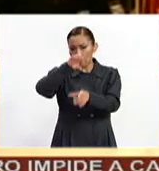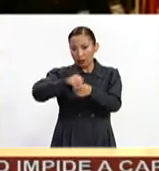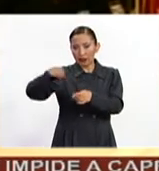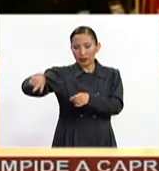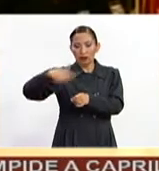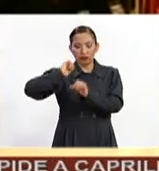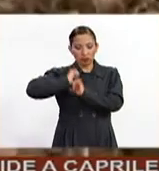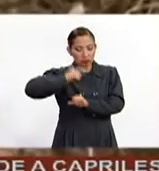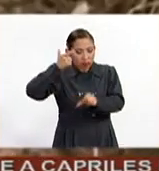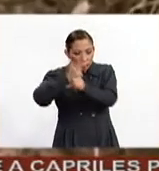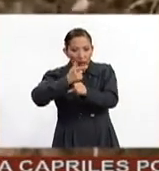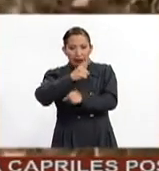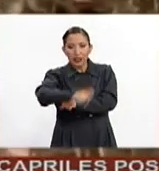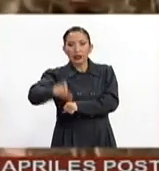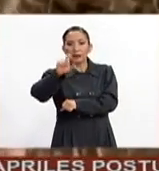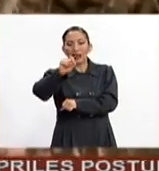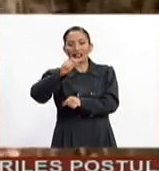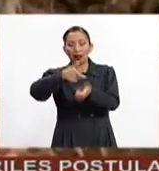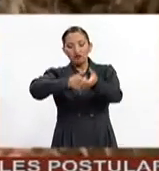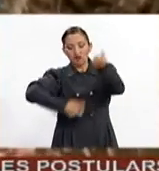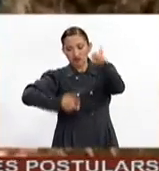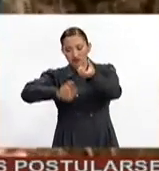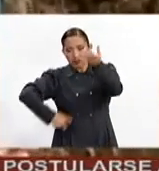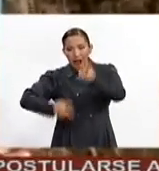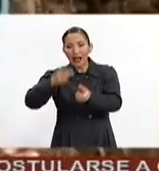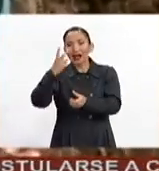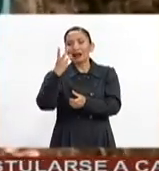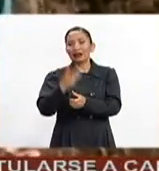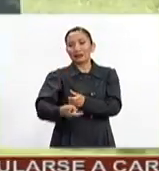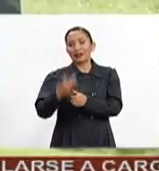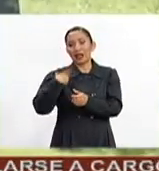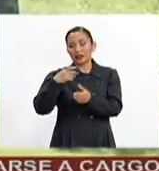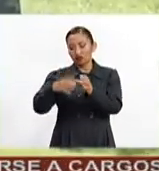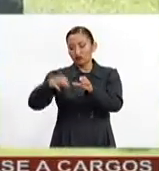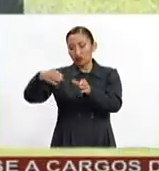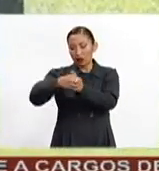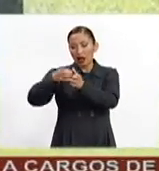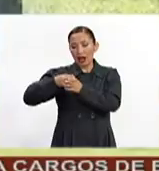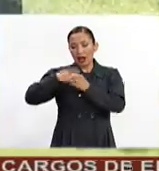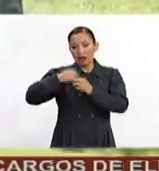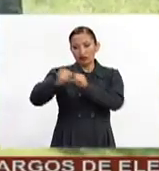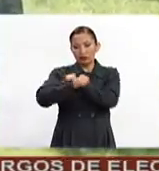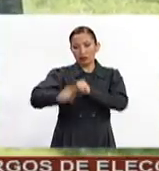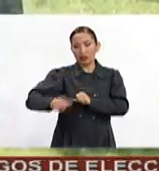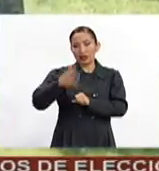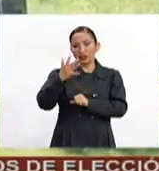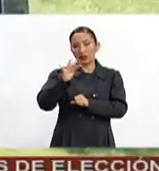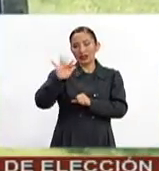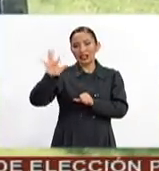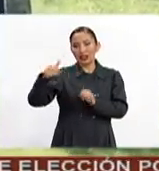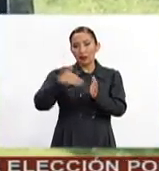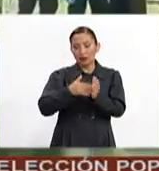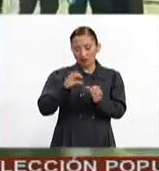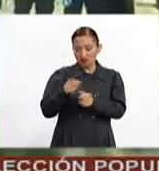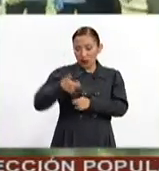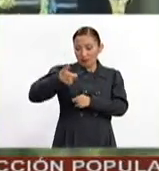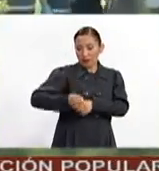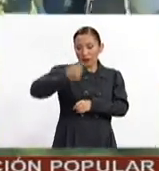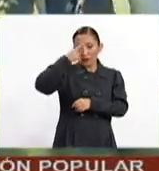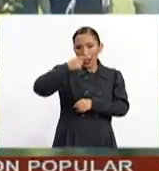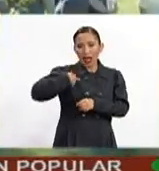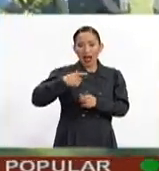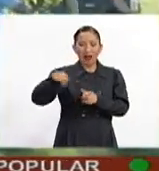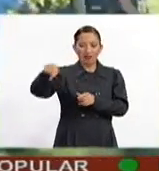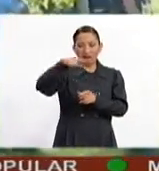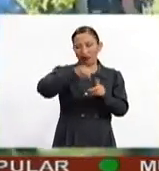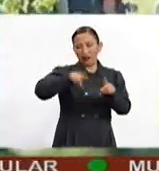autoridades encontraron 120 armas largas, casi 3 toneladas de explosivos y 25 mil elementos de detonación y munición. De acuerdo